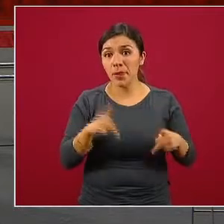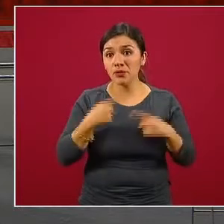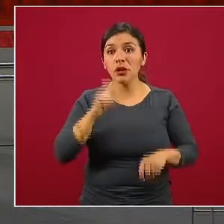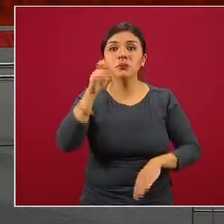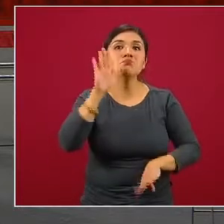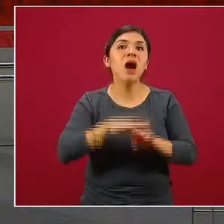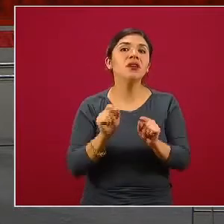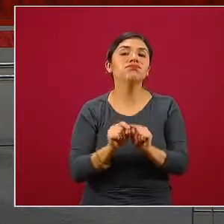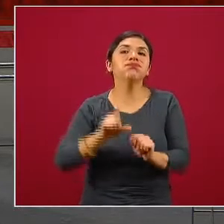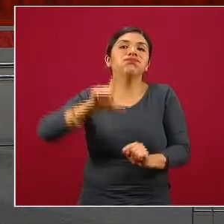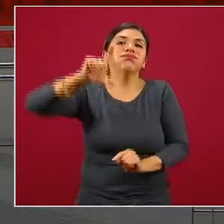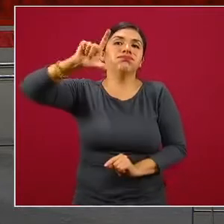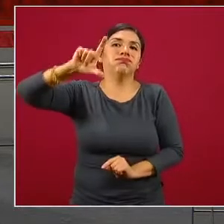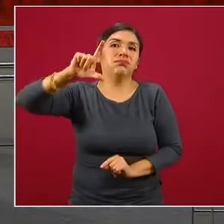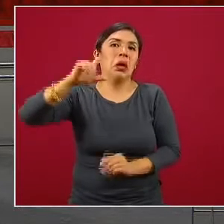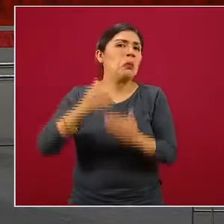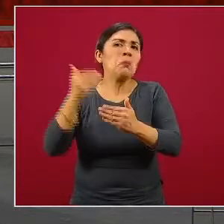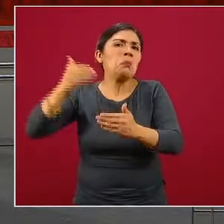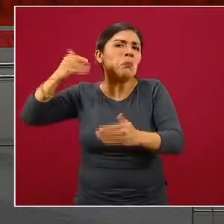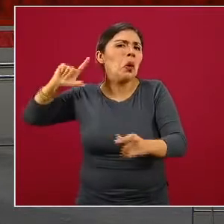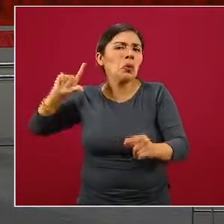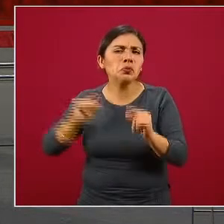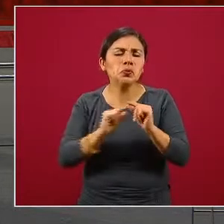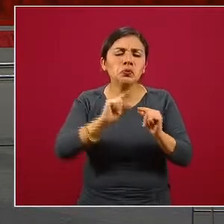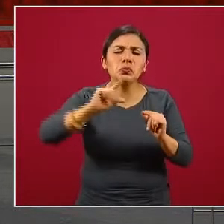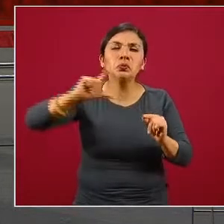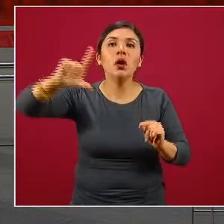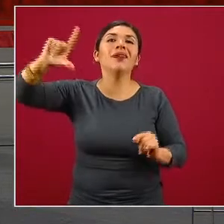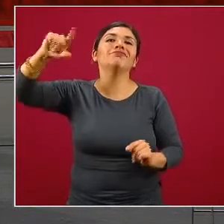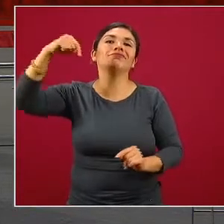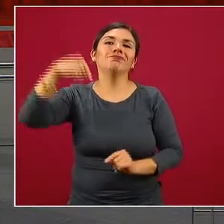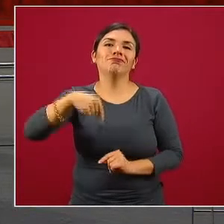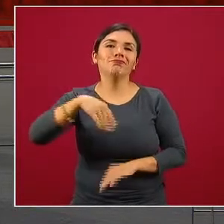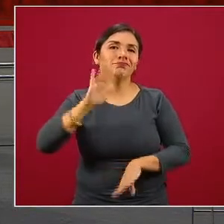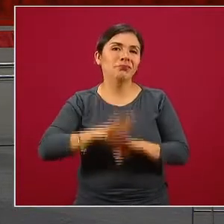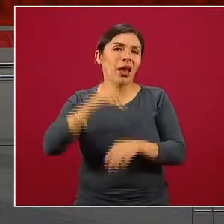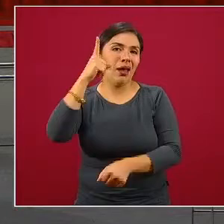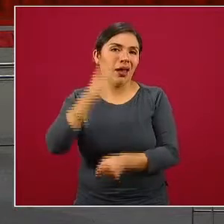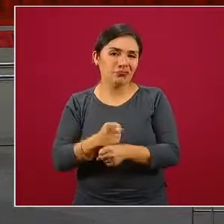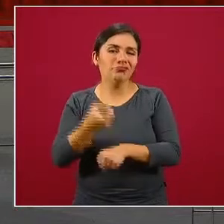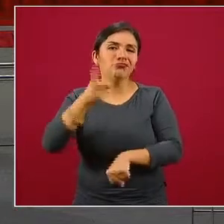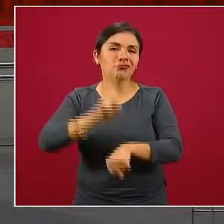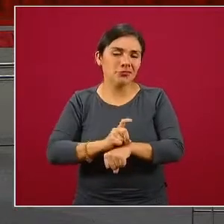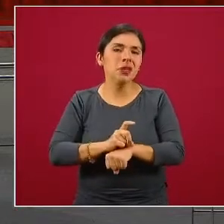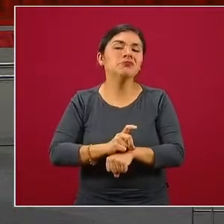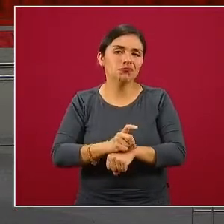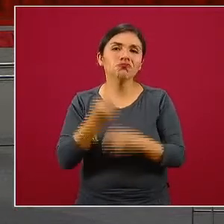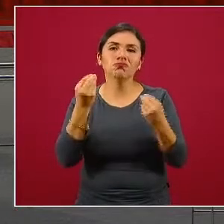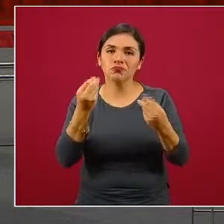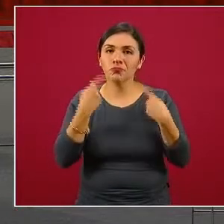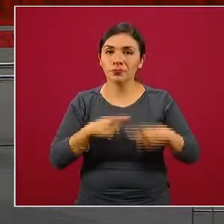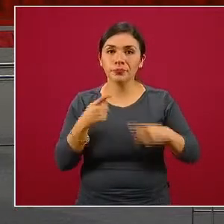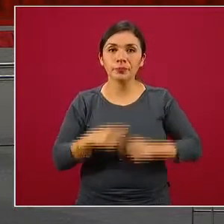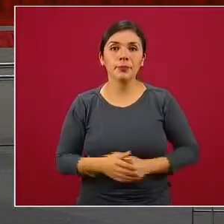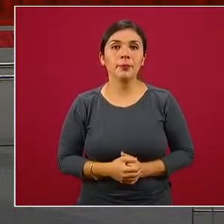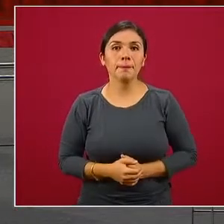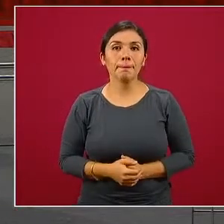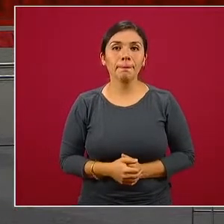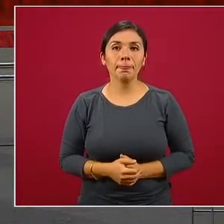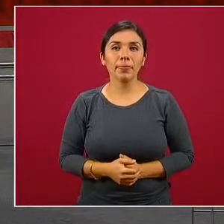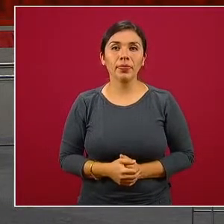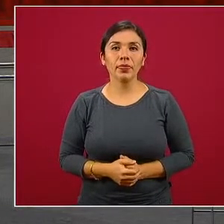barra más alta que hemos tenido de todos los demás días en donde se han estado confirmando casos. En las